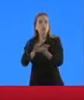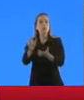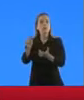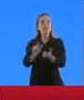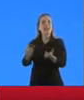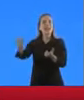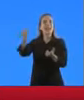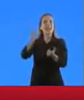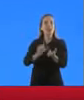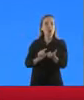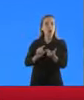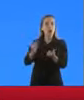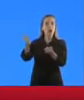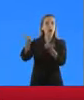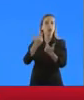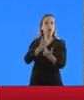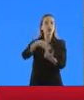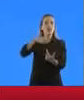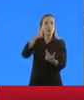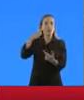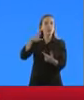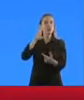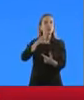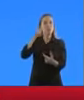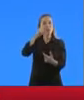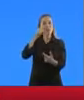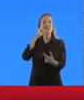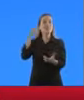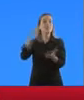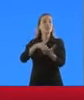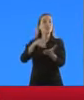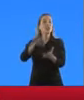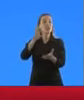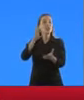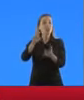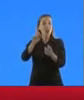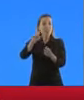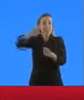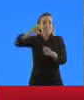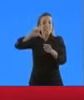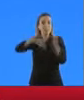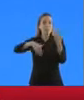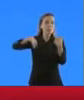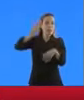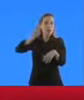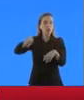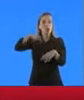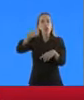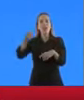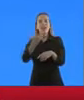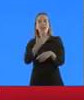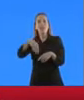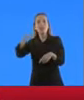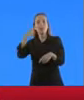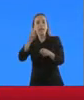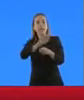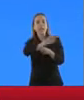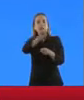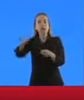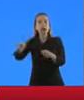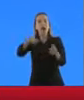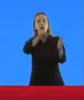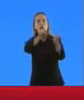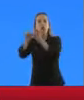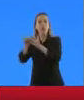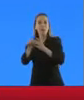negociar algo como lo ha hecho todos estos años, pero la decisión de la PASO, las decisiones económicas, si se van a dar los